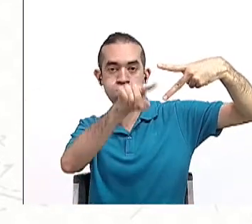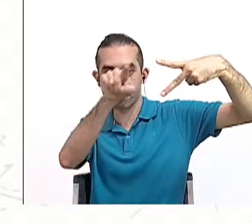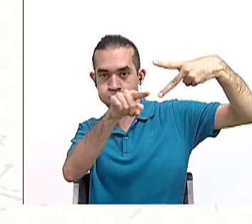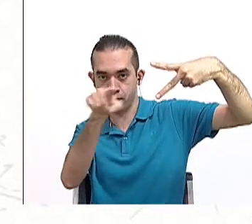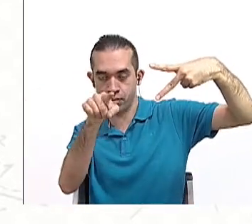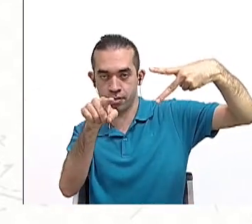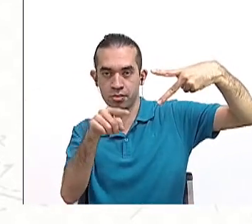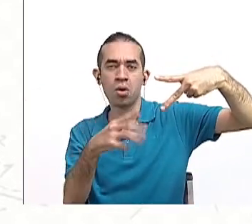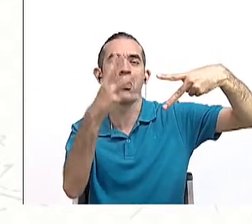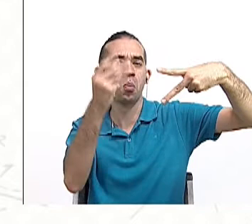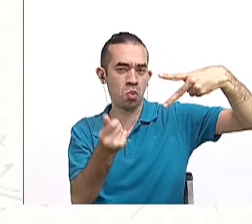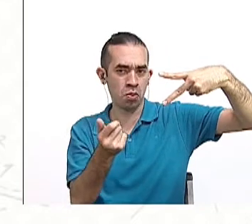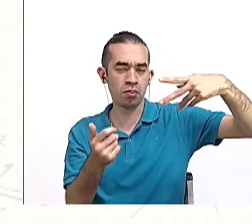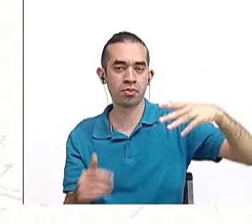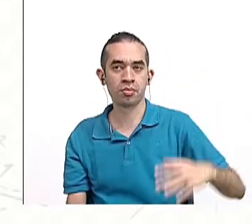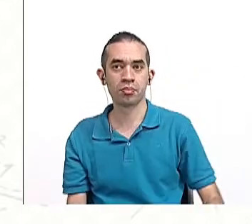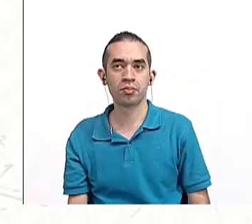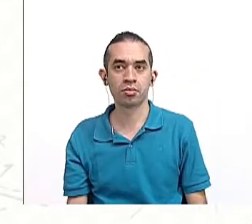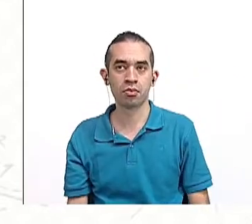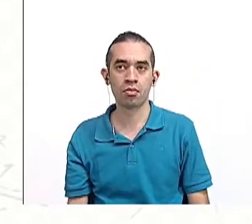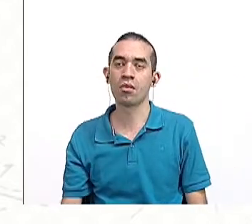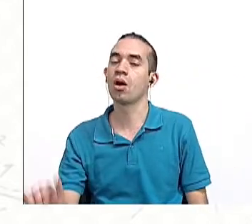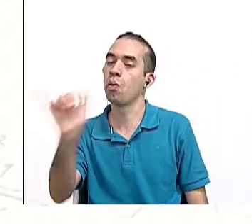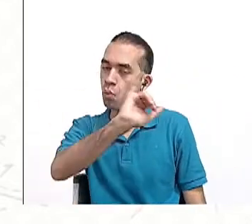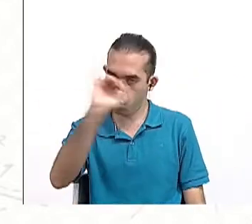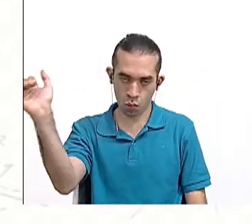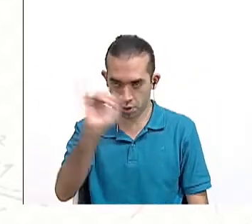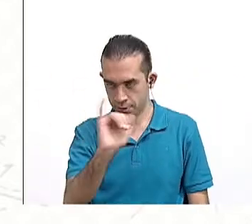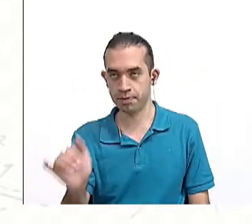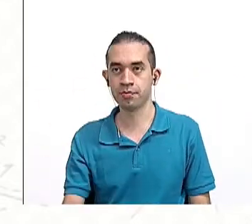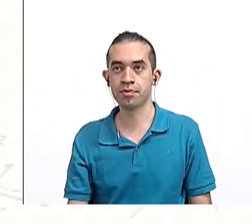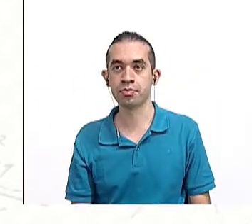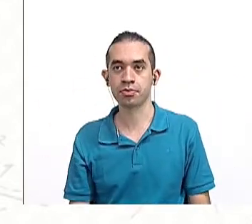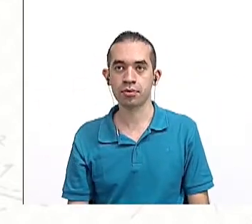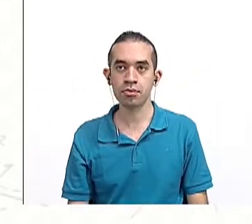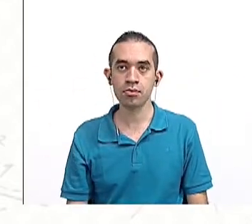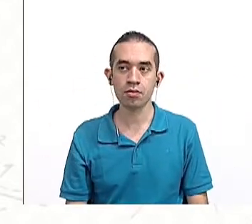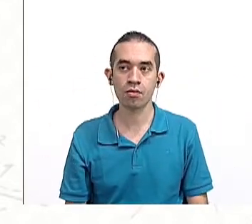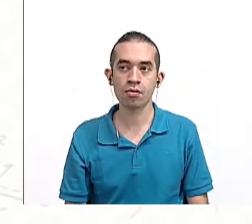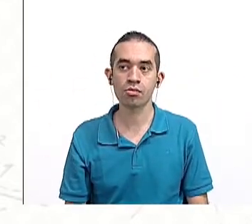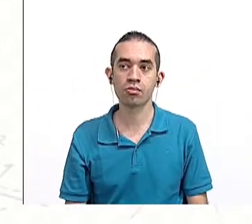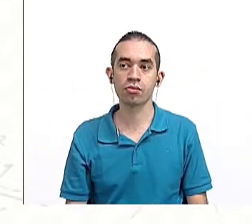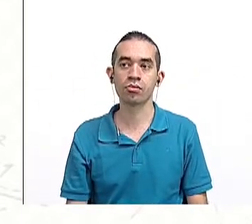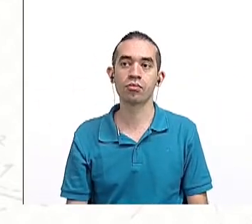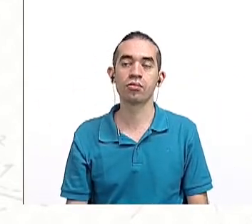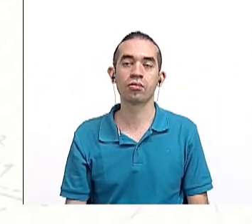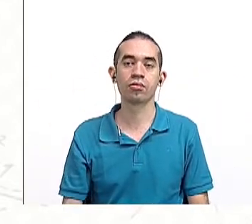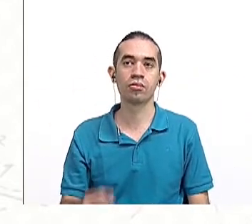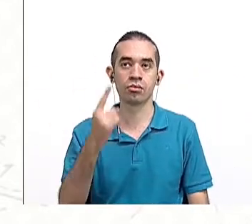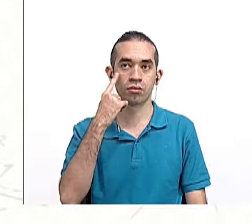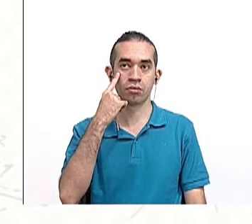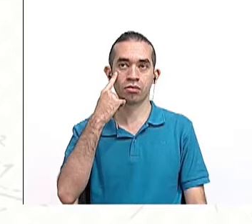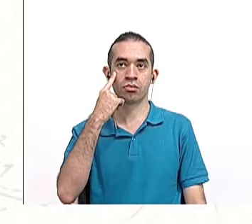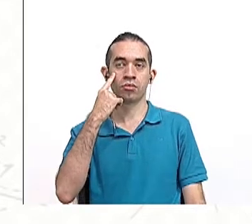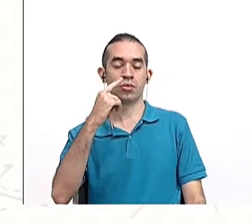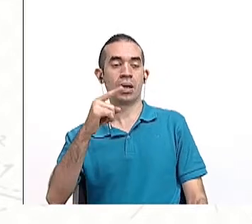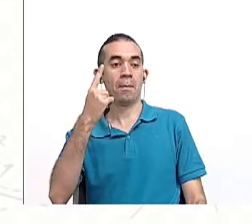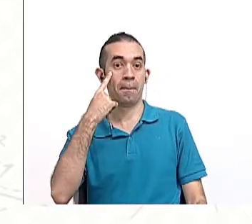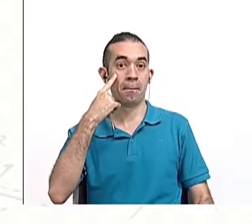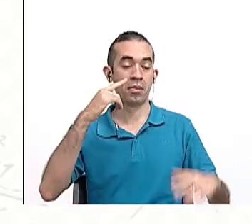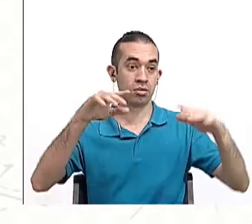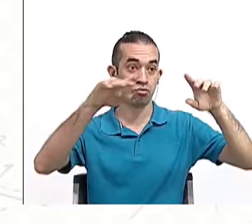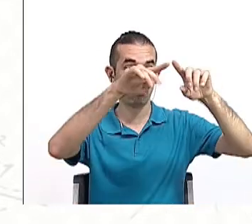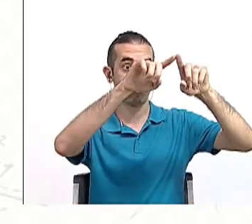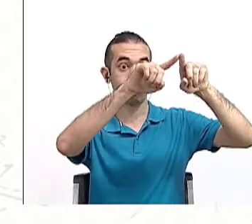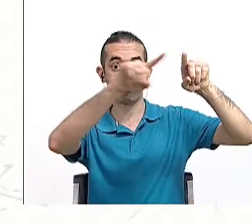terminamos el valor de cita de la misma manera les parece de la siguiente entonces el ángulo cuya media 132